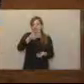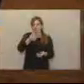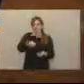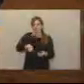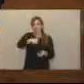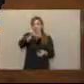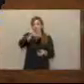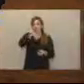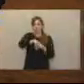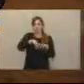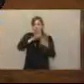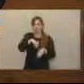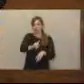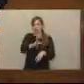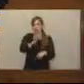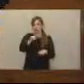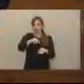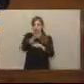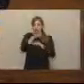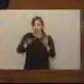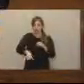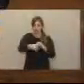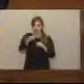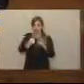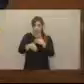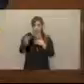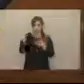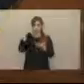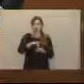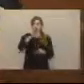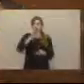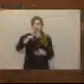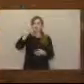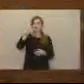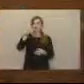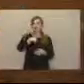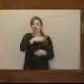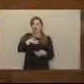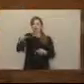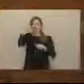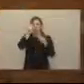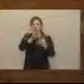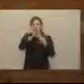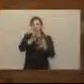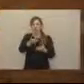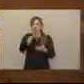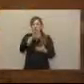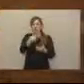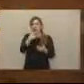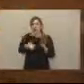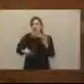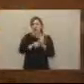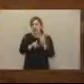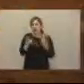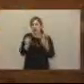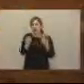pero en su día se aprobó por este Parlamento. Y segundo, yo quiero hacerles una reflexión. Si por alguna exigencia legal el Principado necesita tener